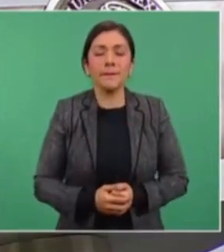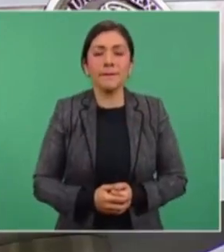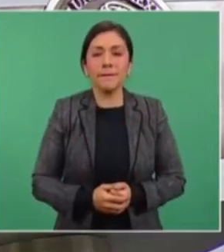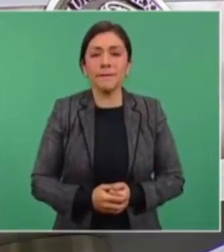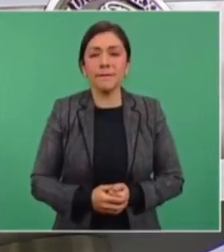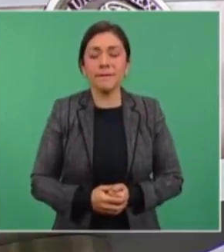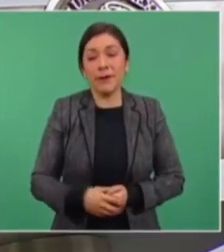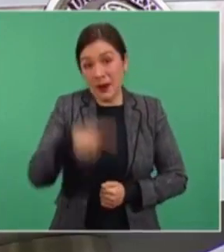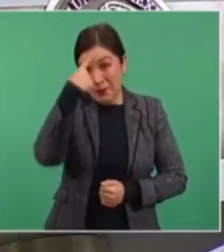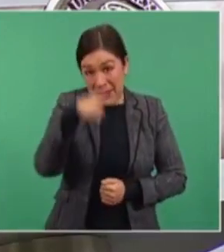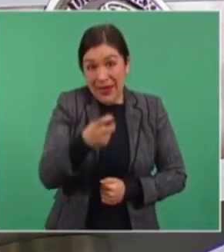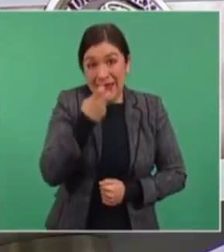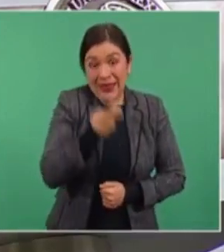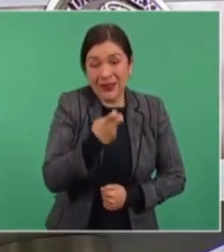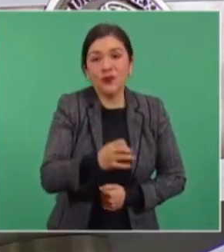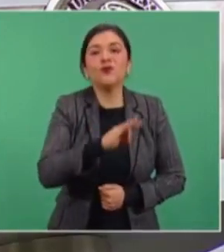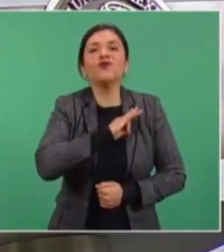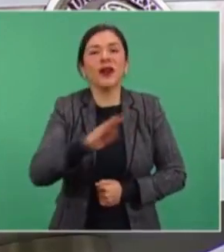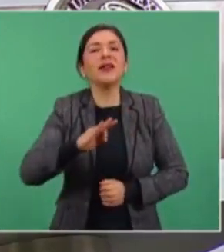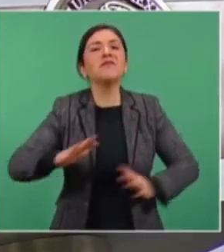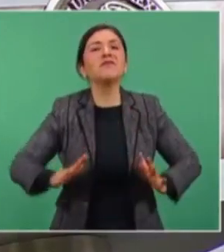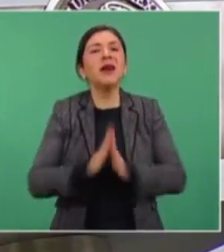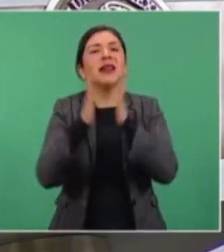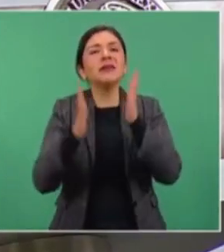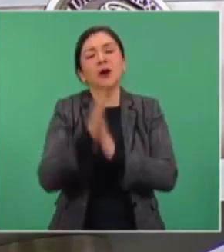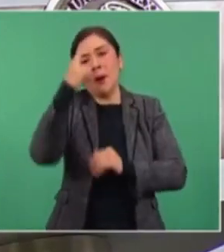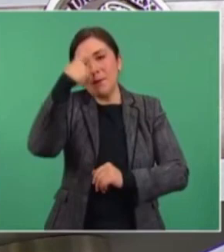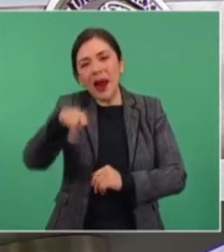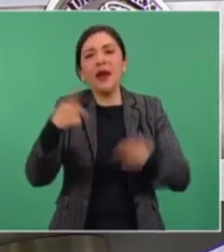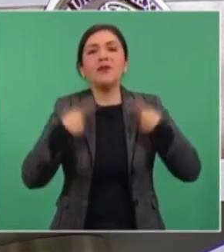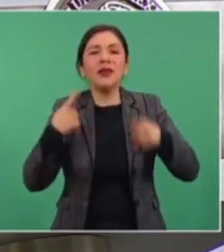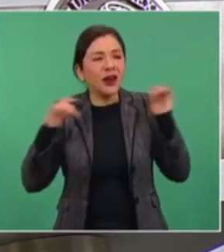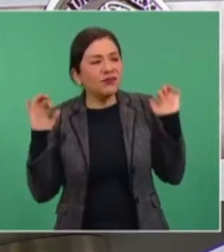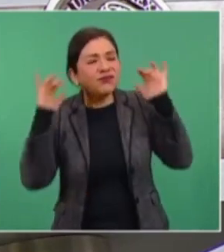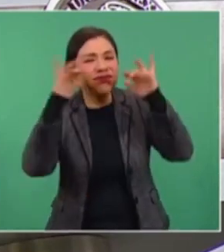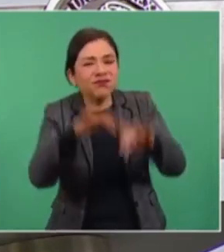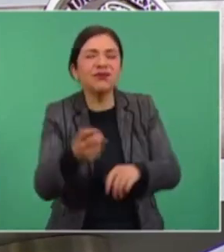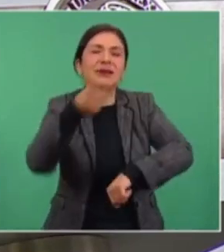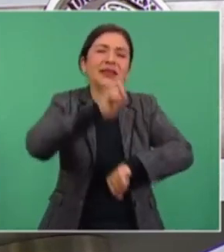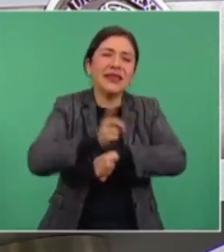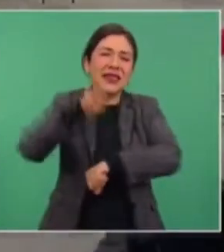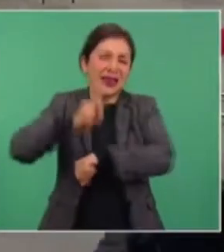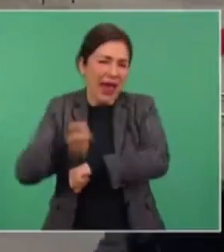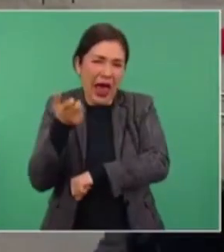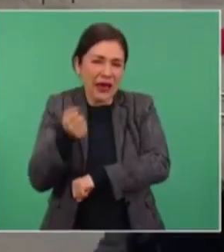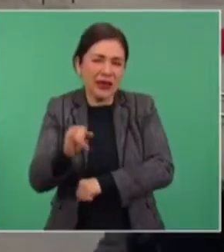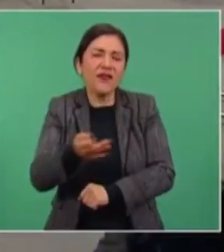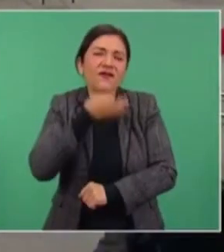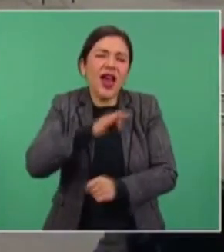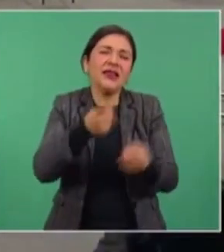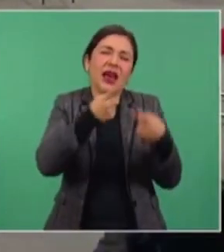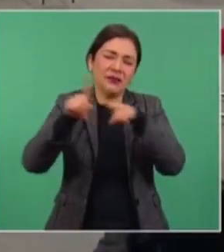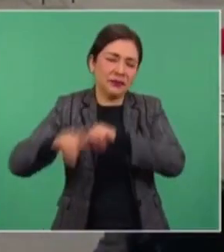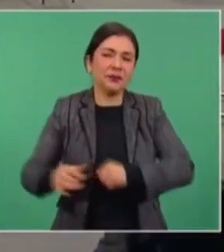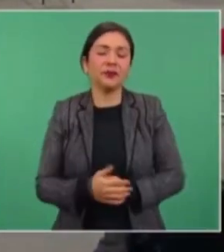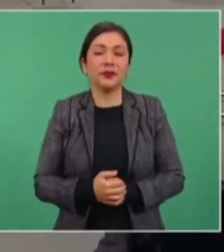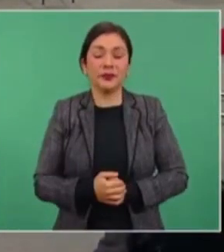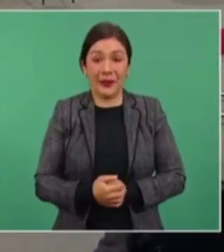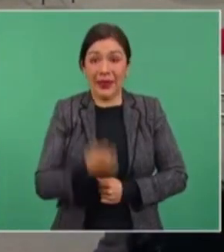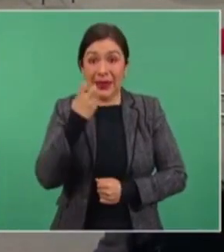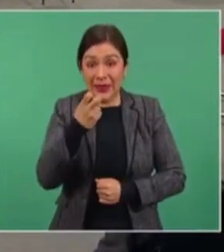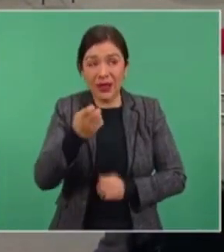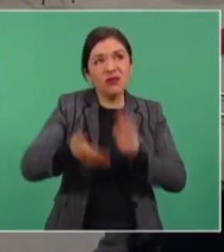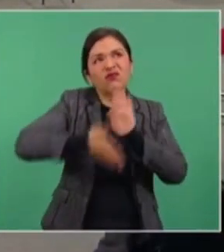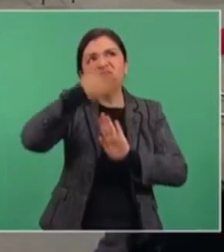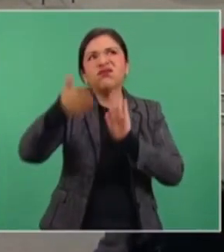propiciando la participación en las celebraciones. Esta renovación provocó en la